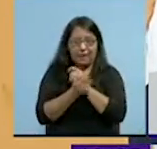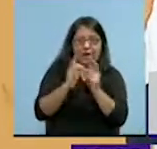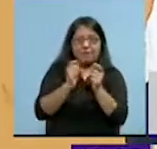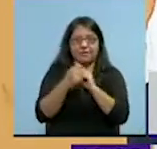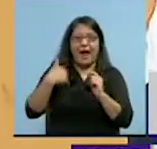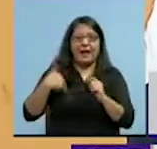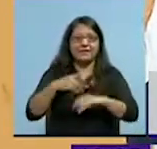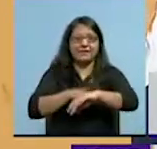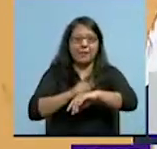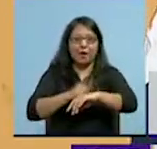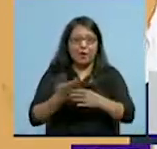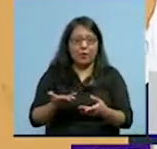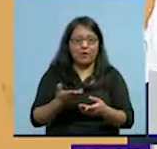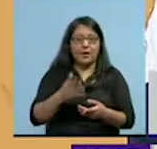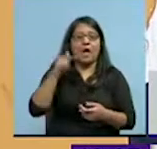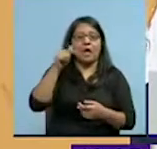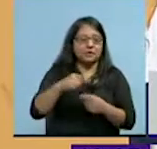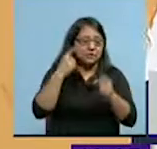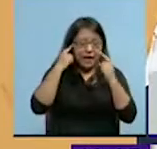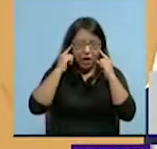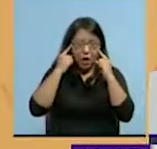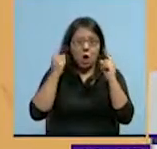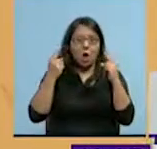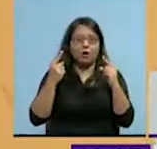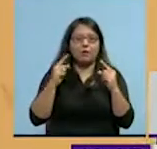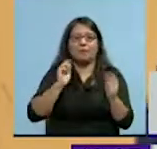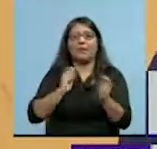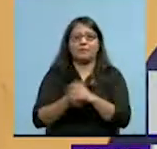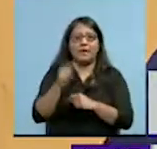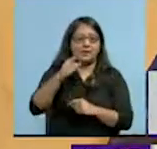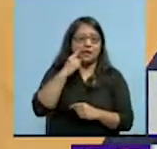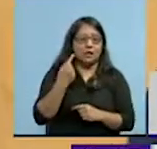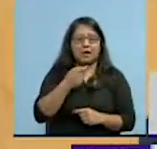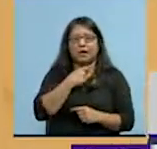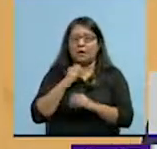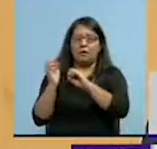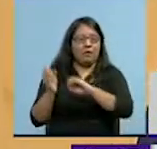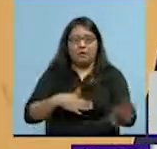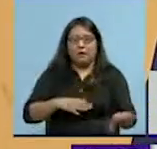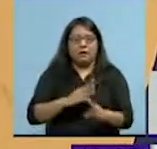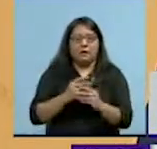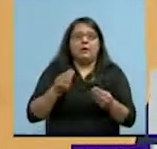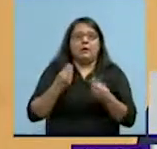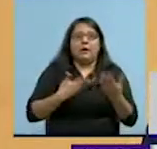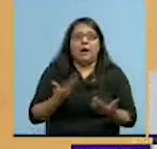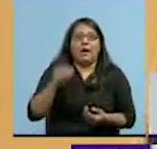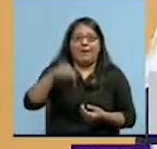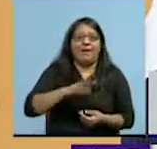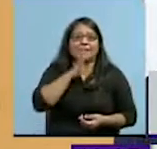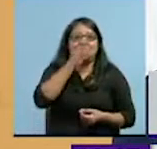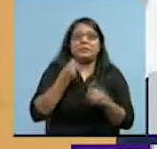locos pero bueno ahí ahí fue un día tremendo si quieres dejar todo qué hago acá